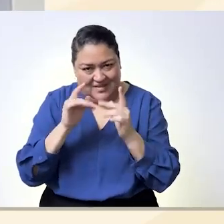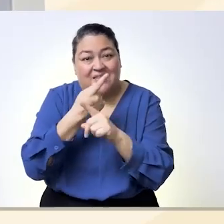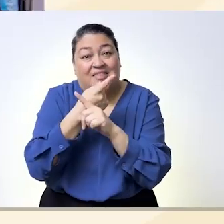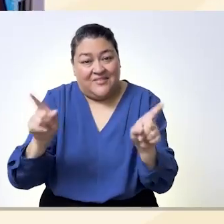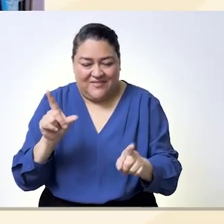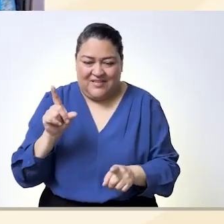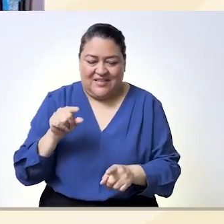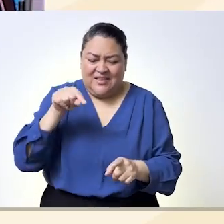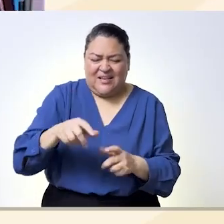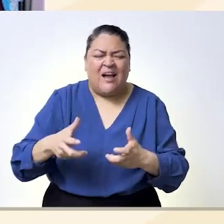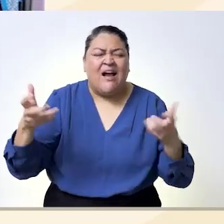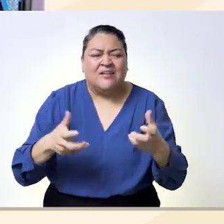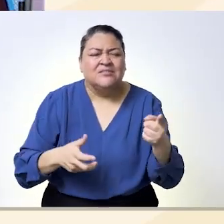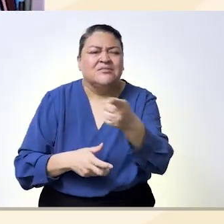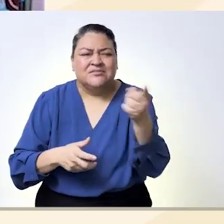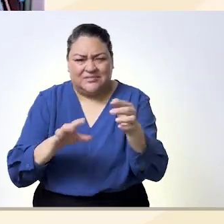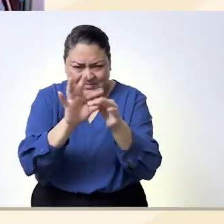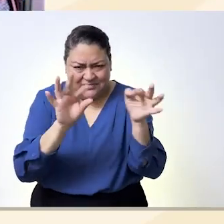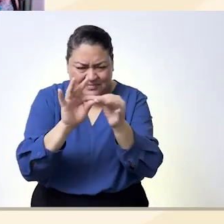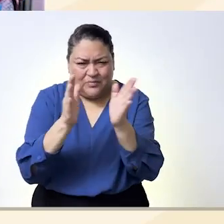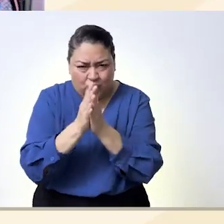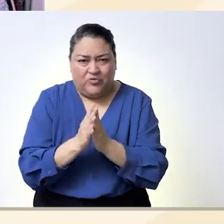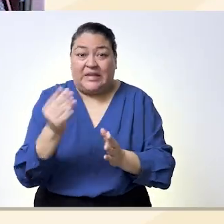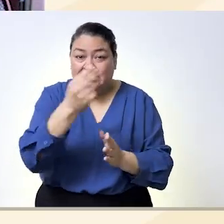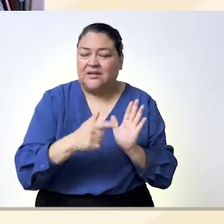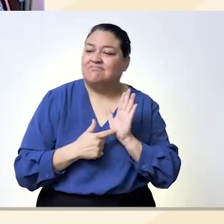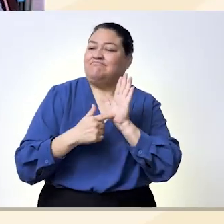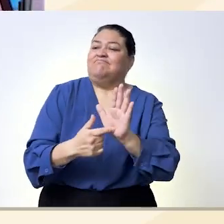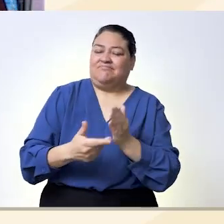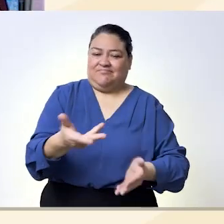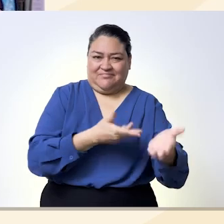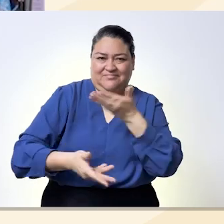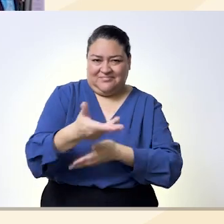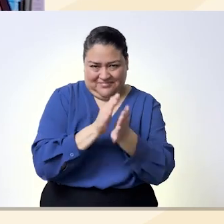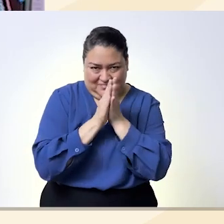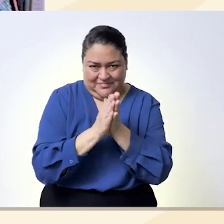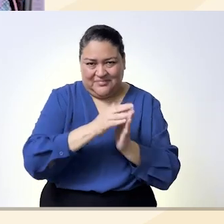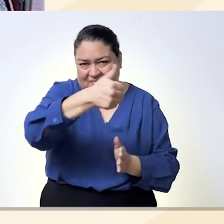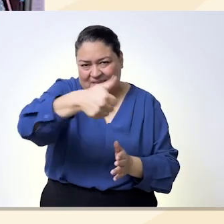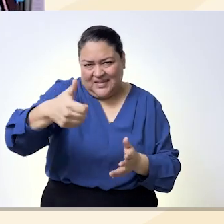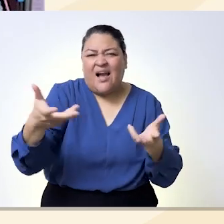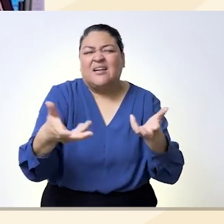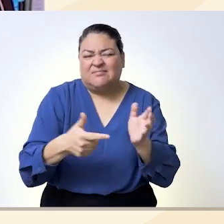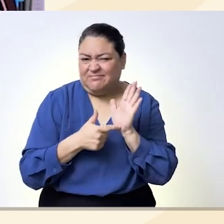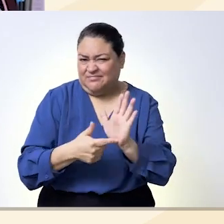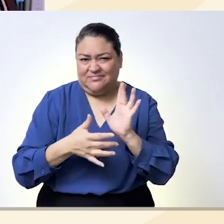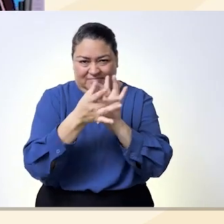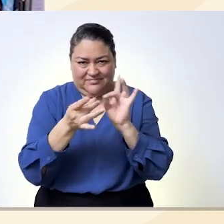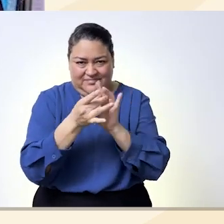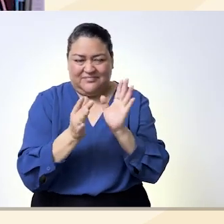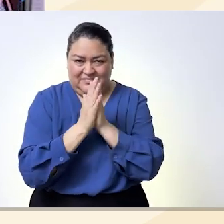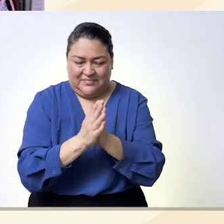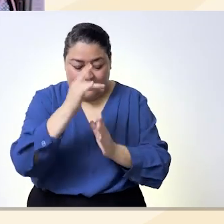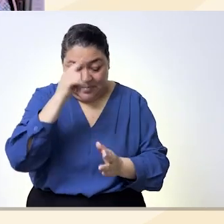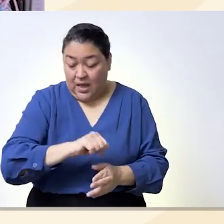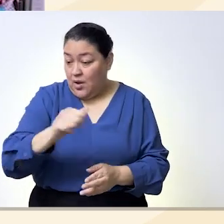Cuéntenos, háganos el compartir de qué están haciendo desde sus posiciones para compartir y acompañar a otras personas. ¿Quién